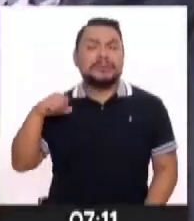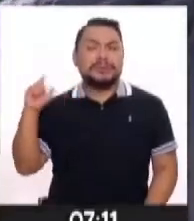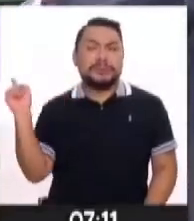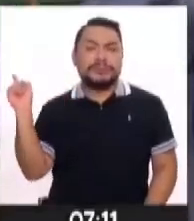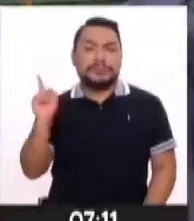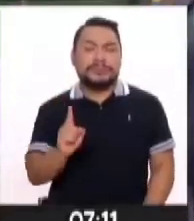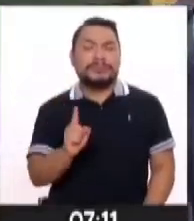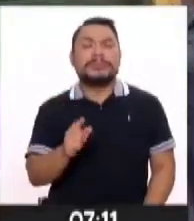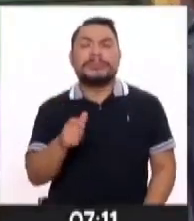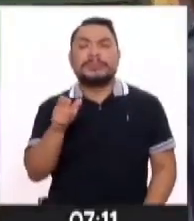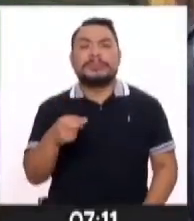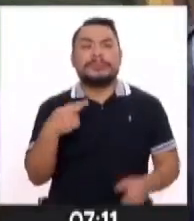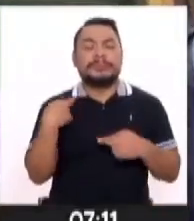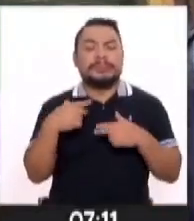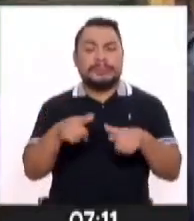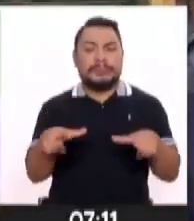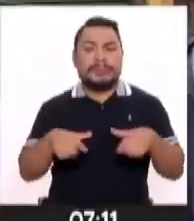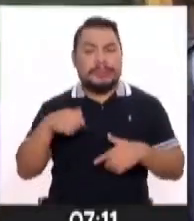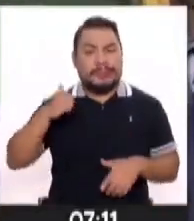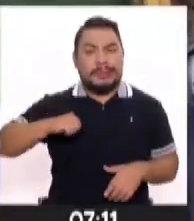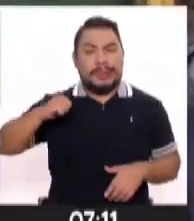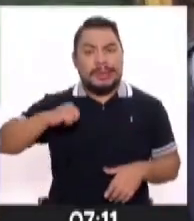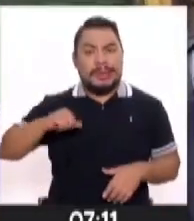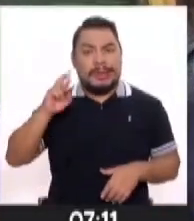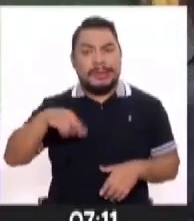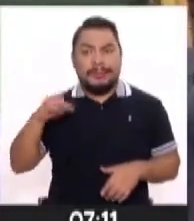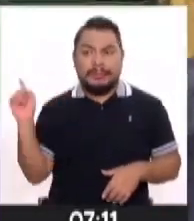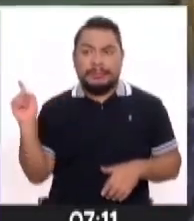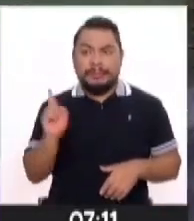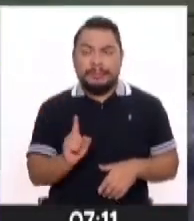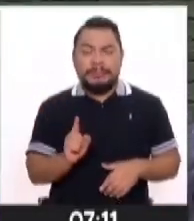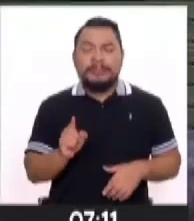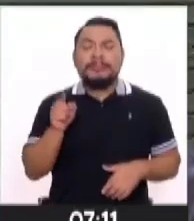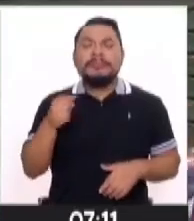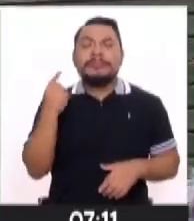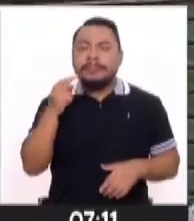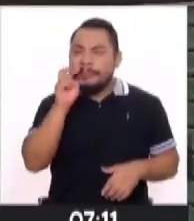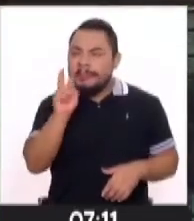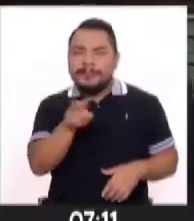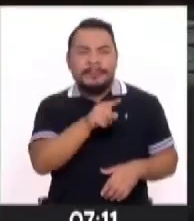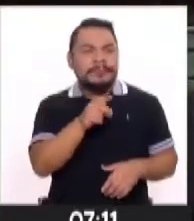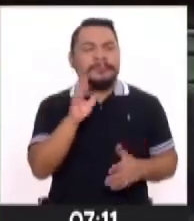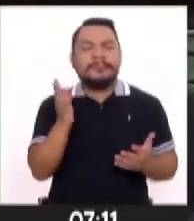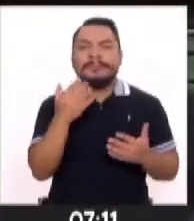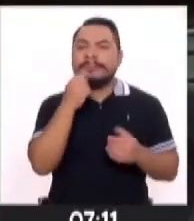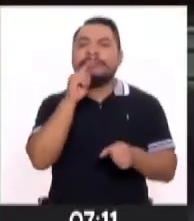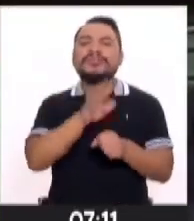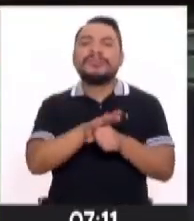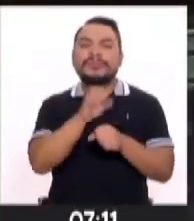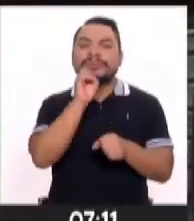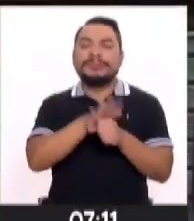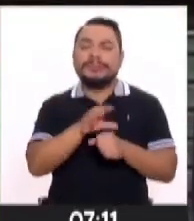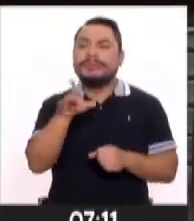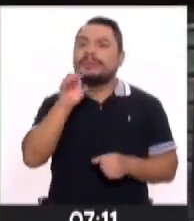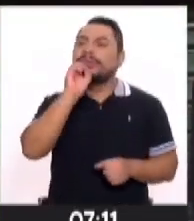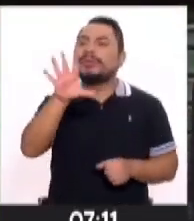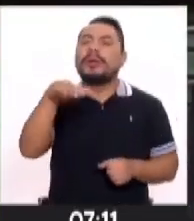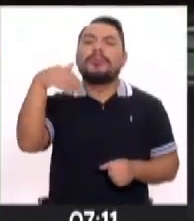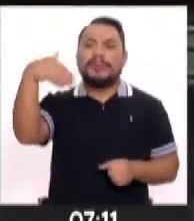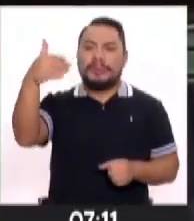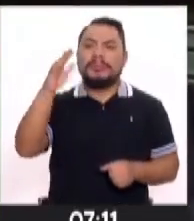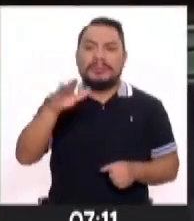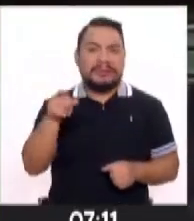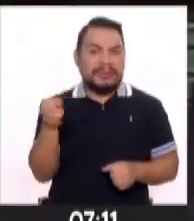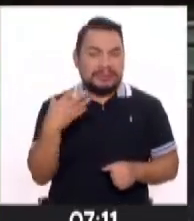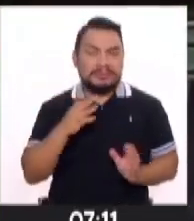el representante de este distrito que es el alcalde. Sin embargo, hasta ahora solamente ha quedado en promesa según lo que nos ha dicho la señora. Pero no solo eso,